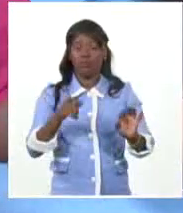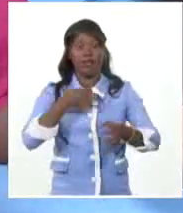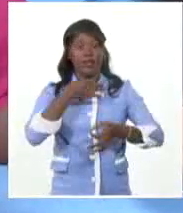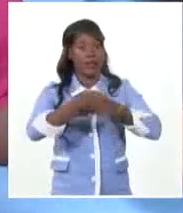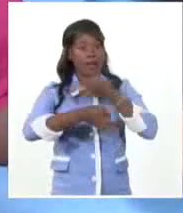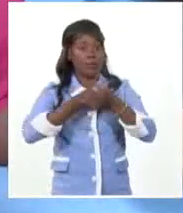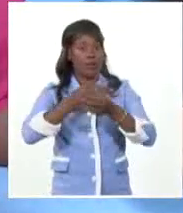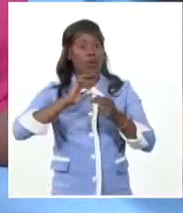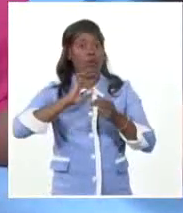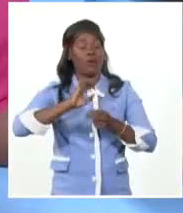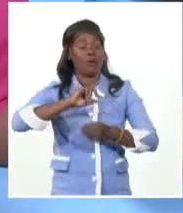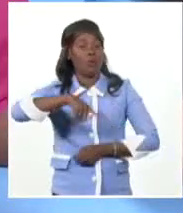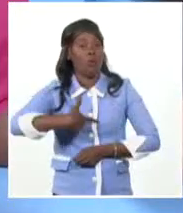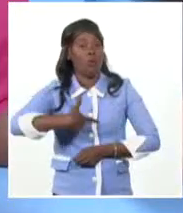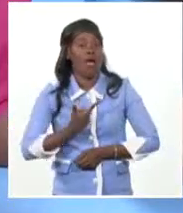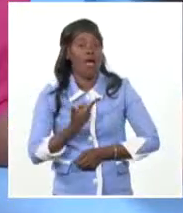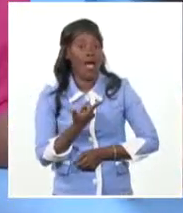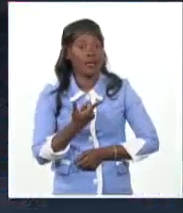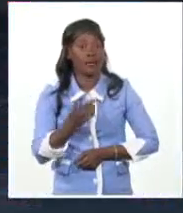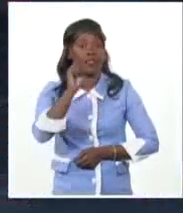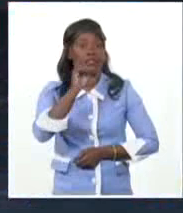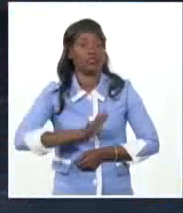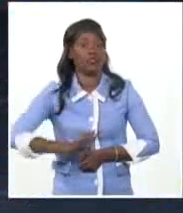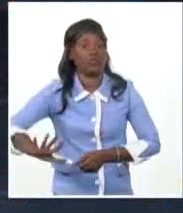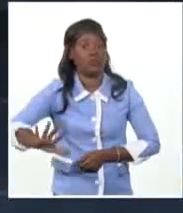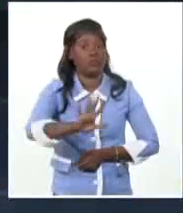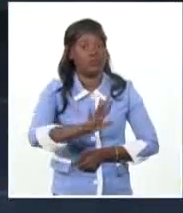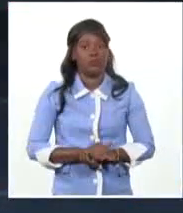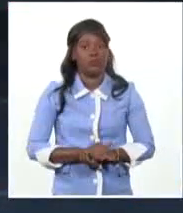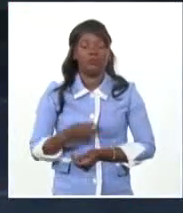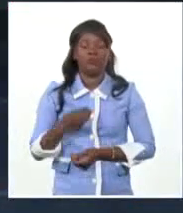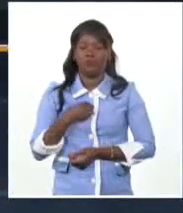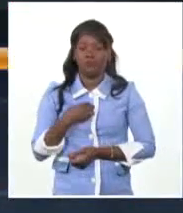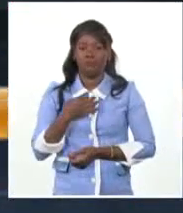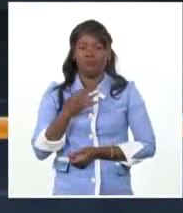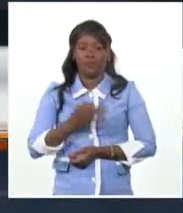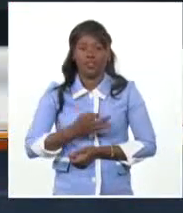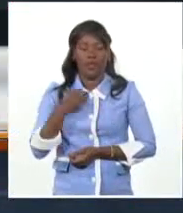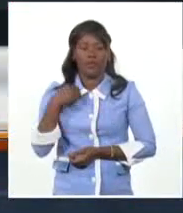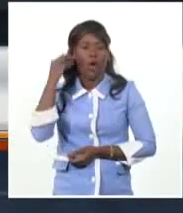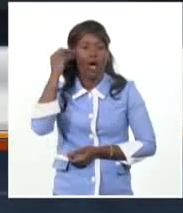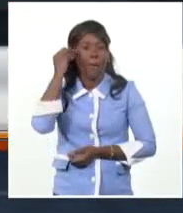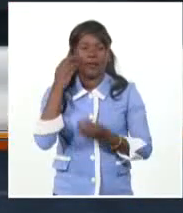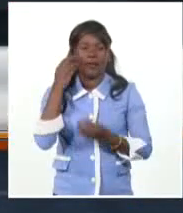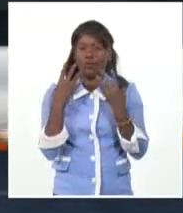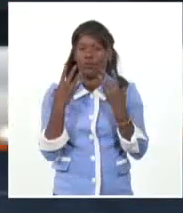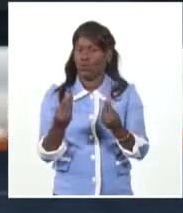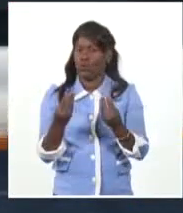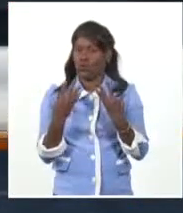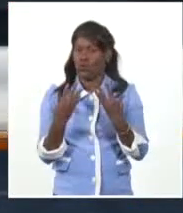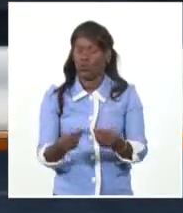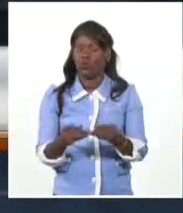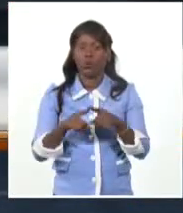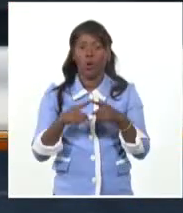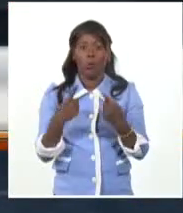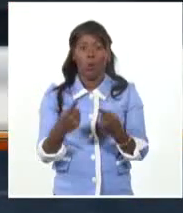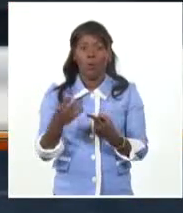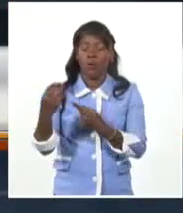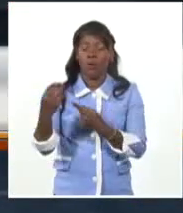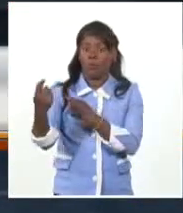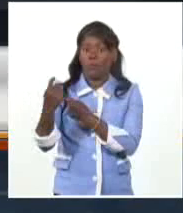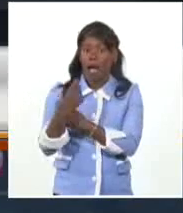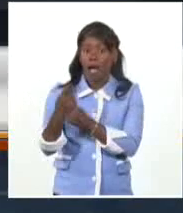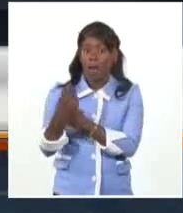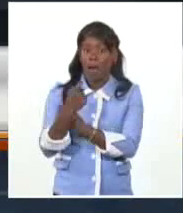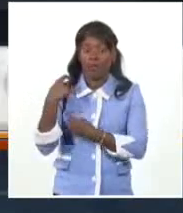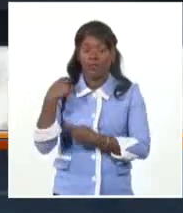función del arte en la sociedad Ay para mí significa mucho ahí estoy aprendiendo bastante he tenido teoría que han llegado a mí de